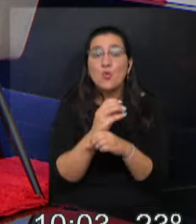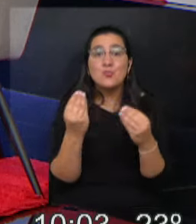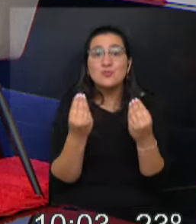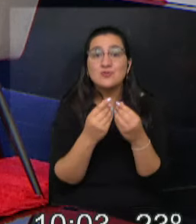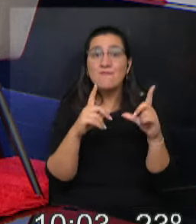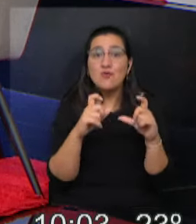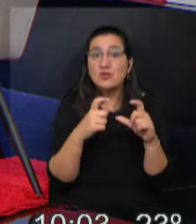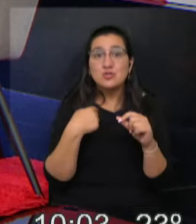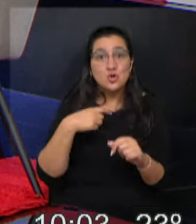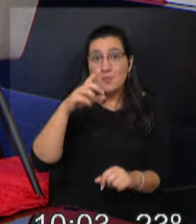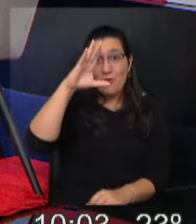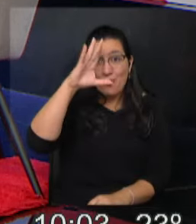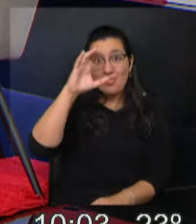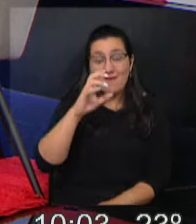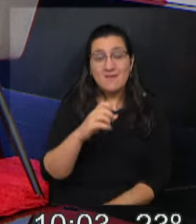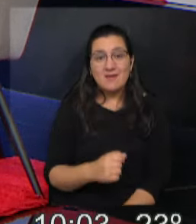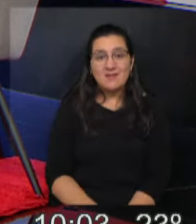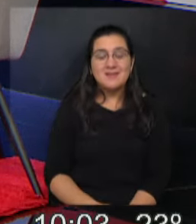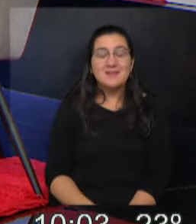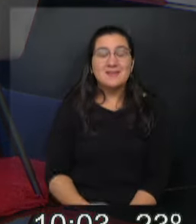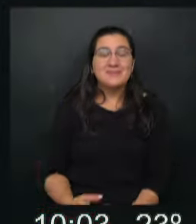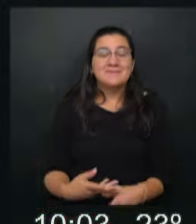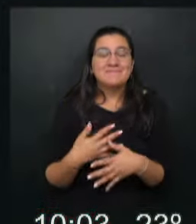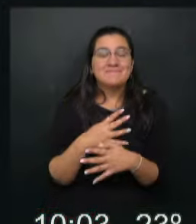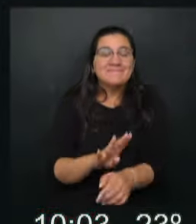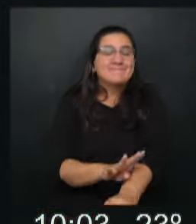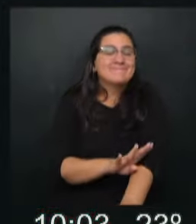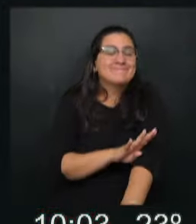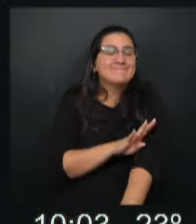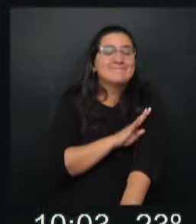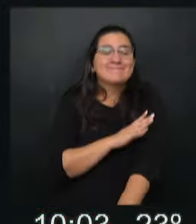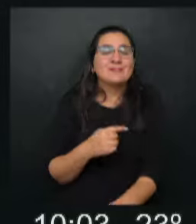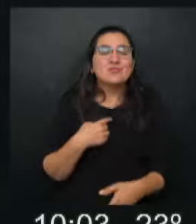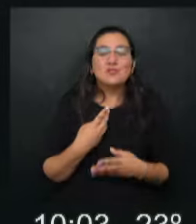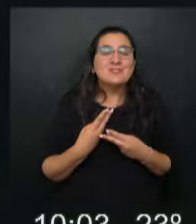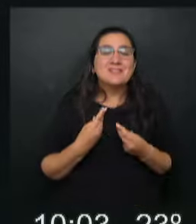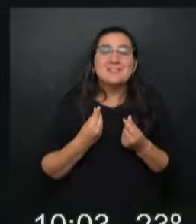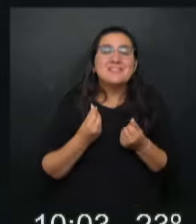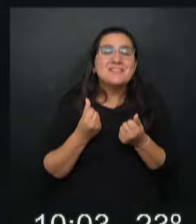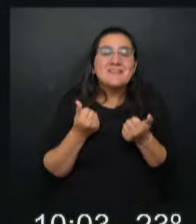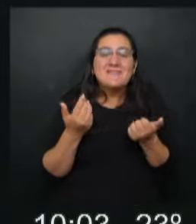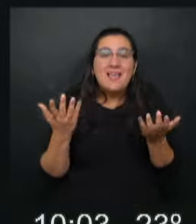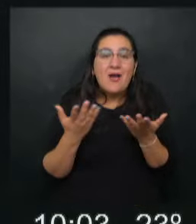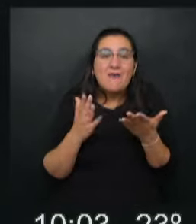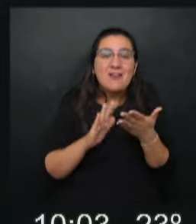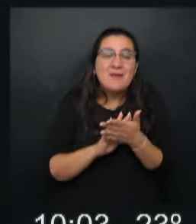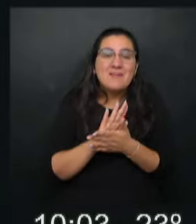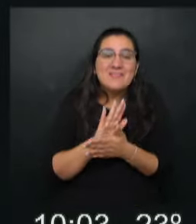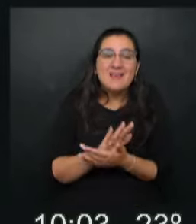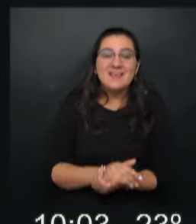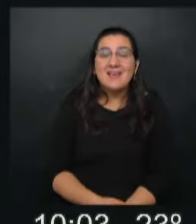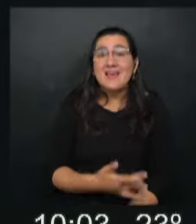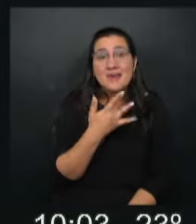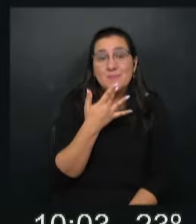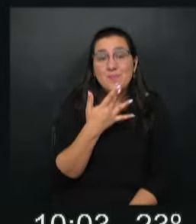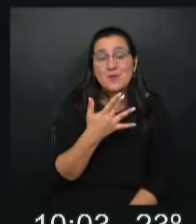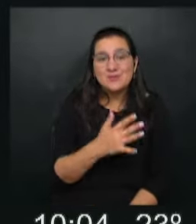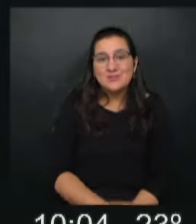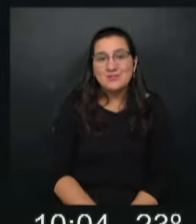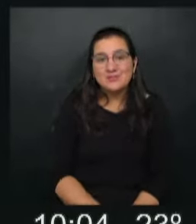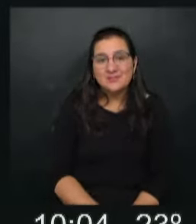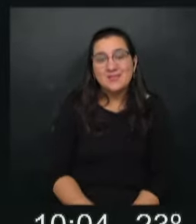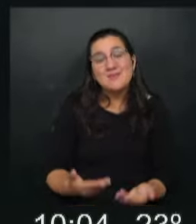que yo ni me acordaba y que me hicieron... Estoy muy sensible ahora en esta mañana hermosa y, no hay nada